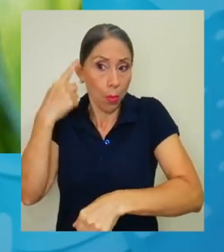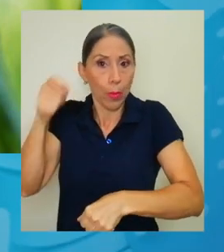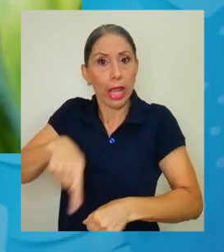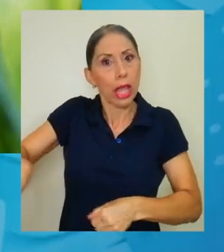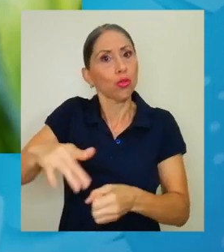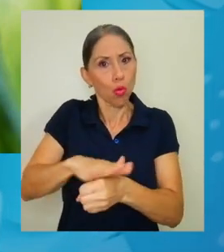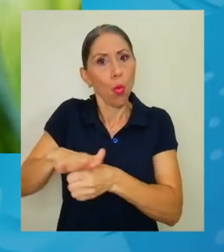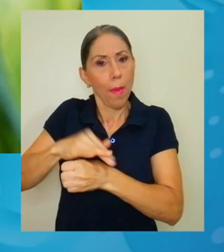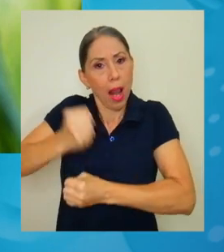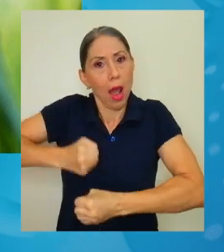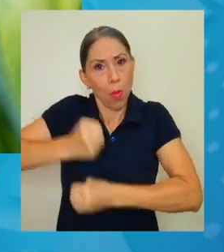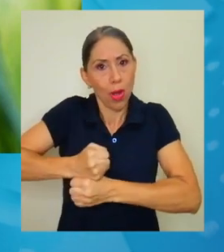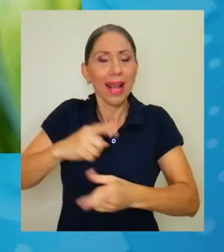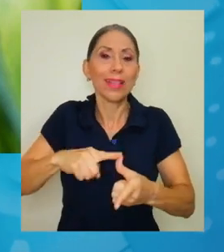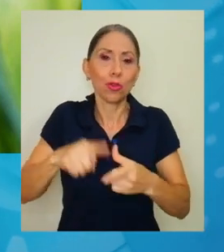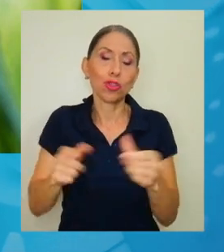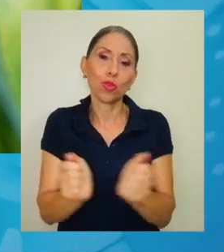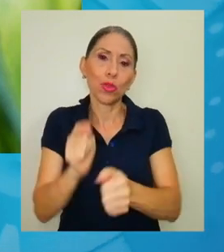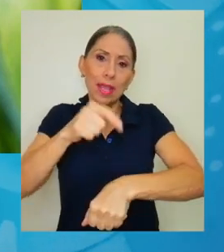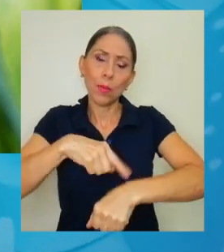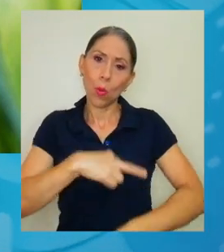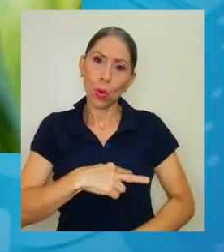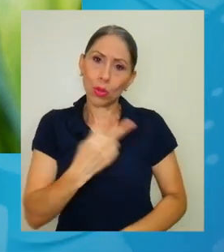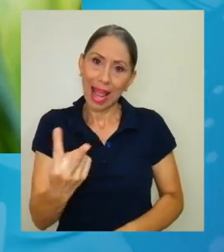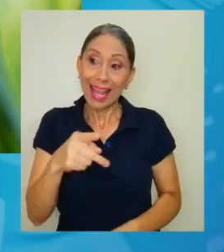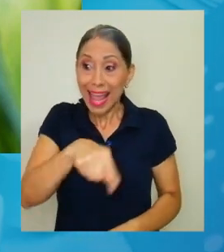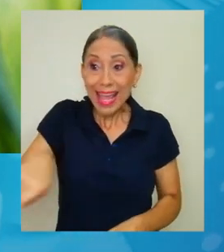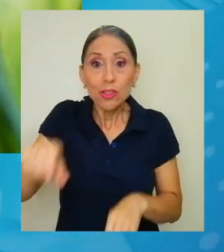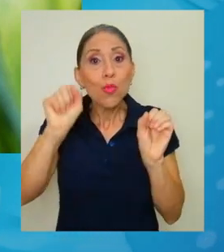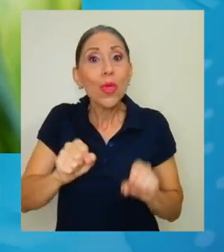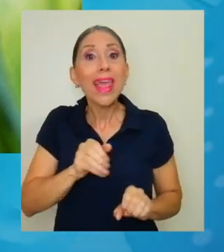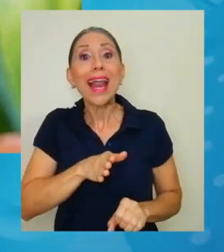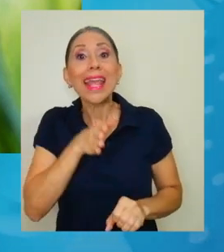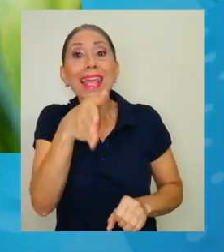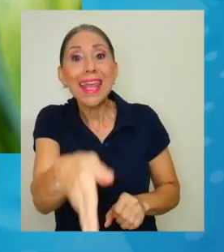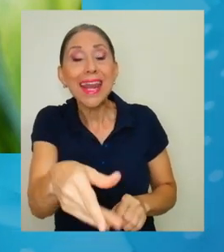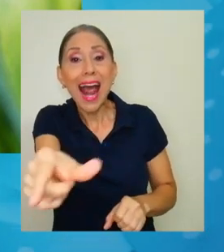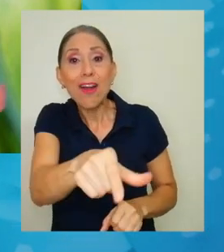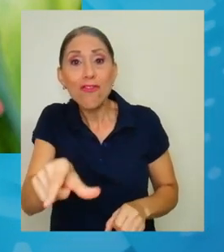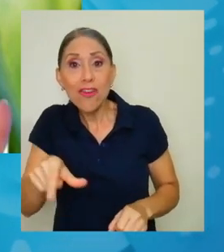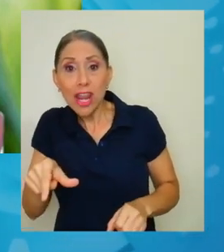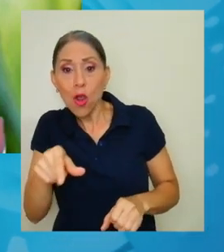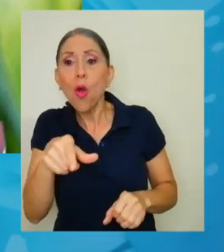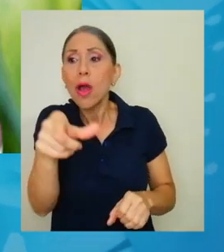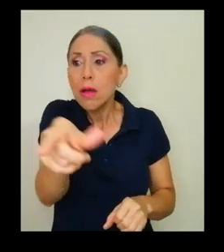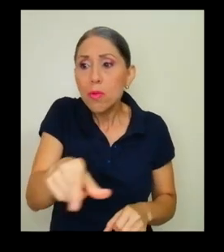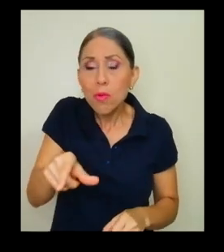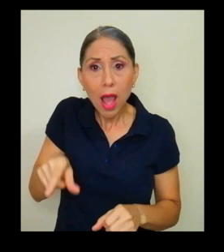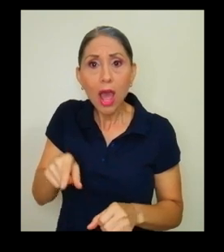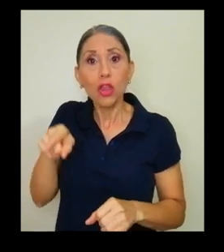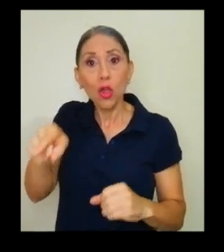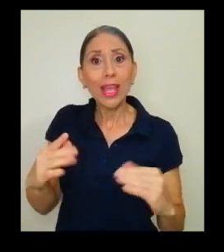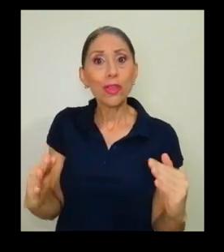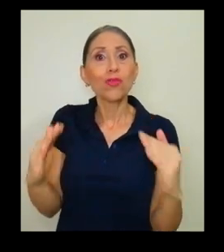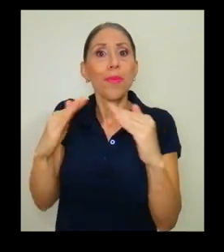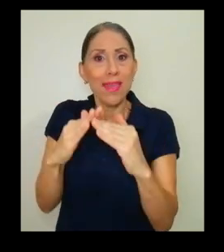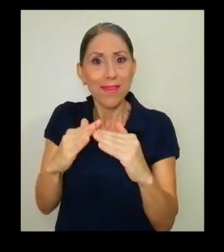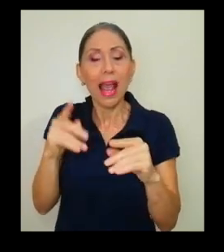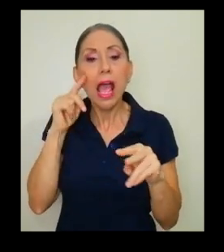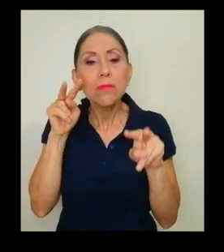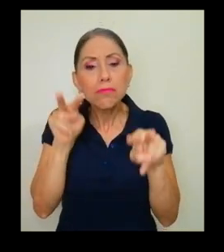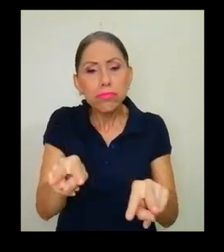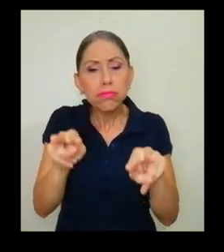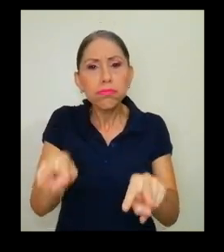entonces que haga mediciones, ¿verdad?, en el río, en el cuerpo de agua donde vive literalmente,